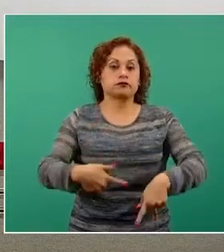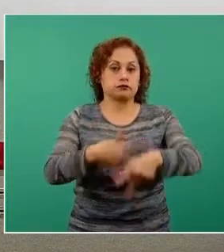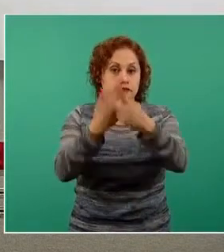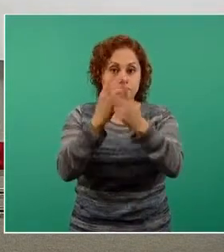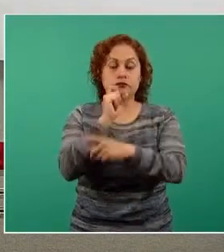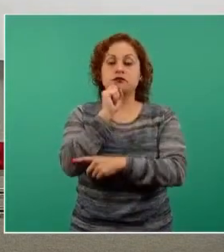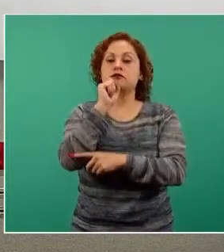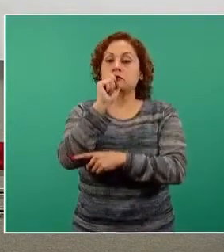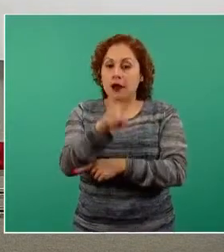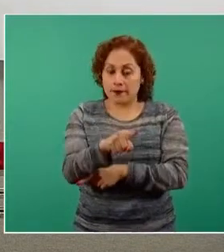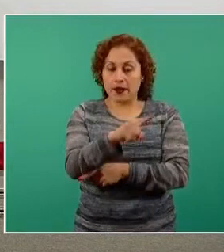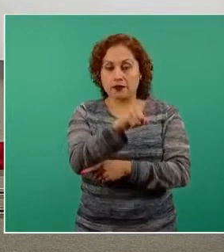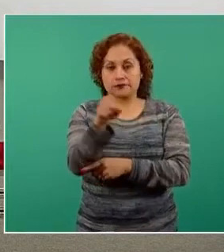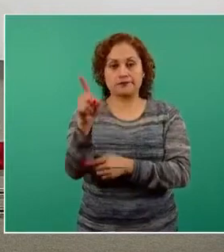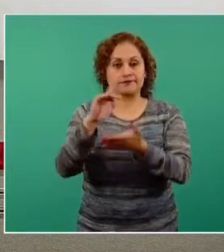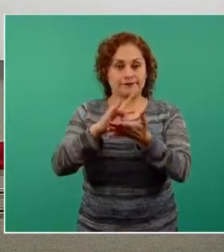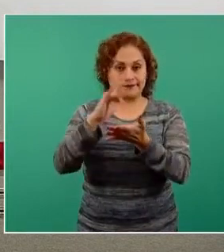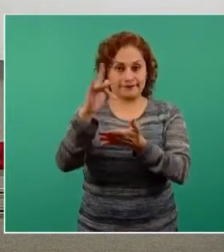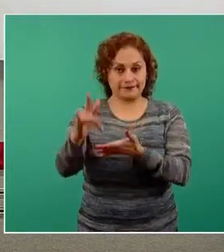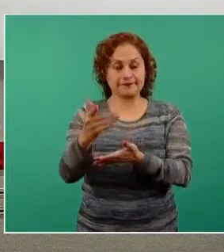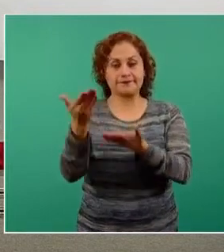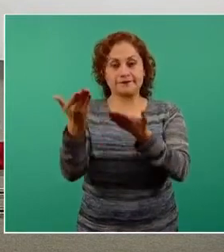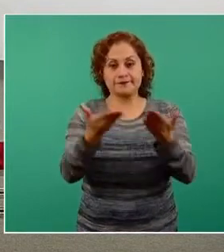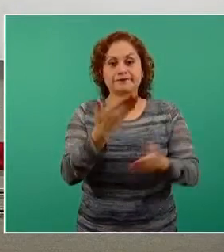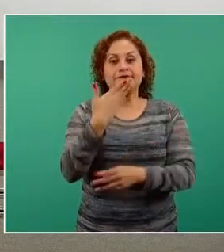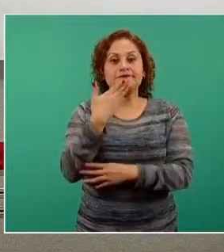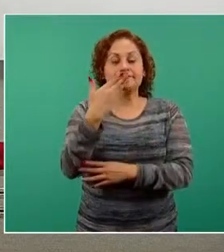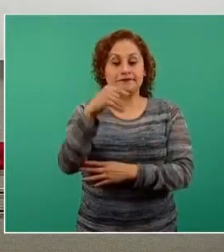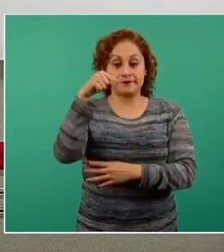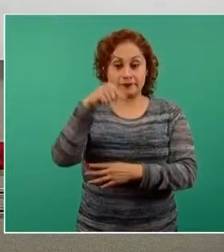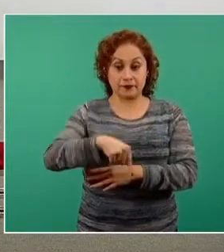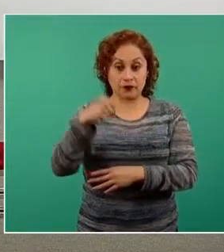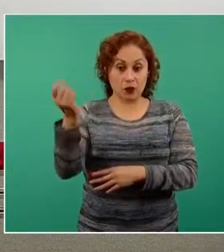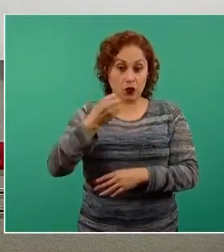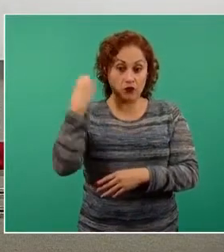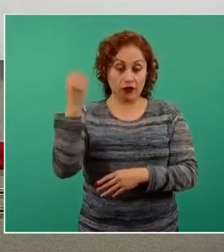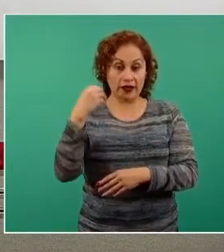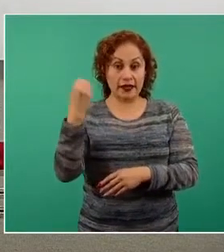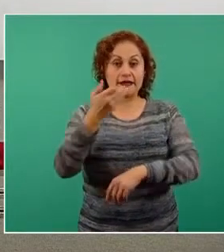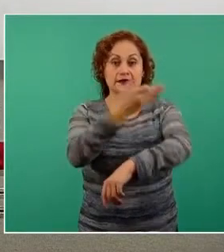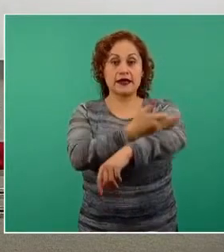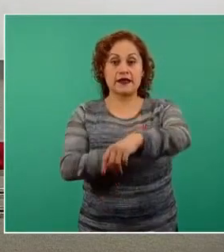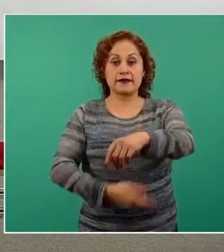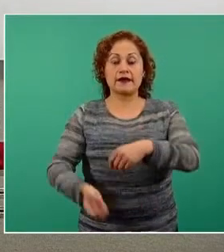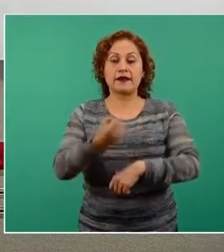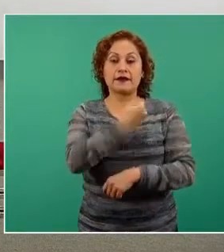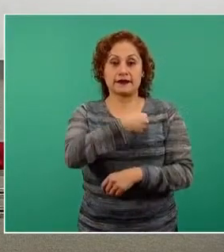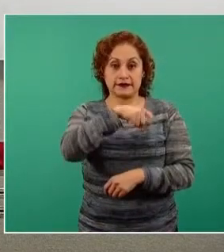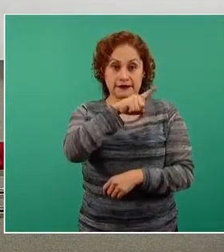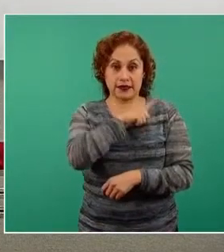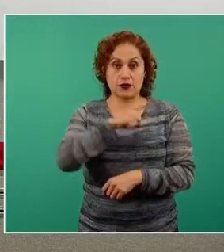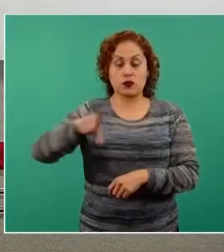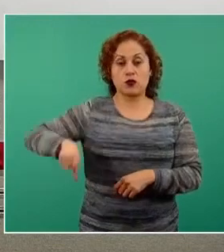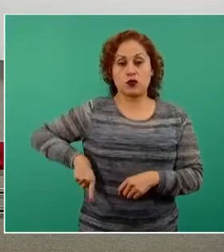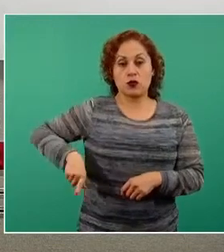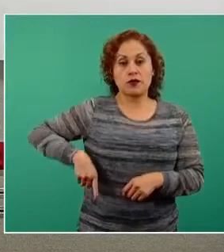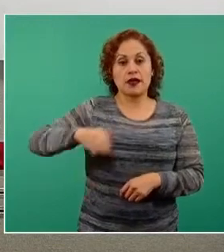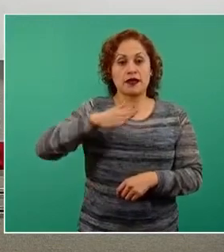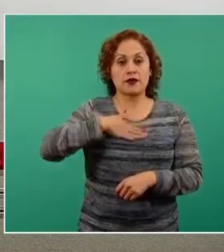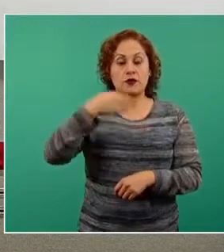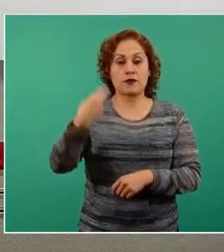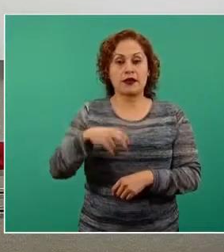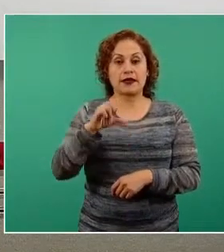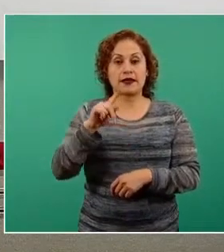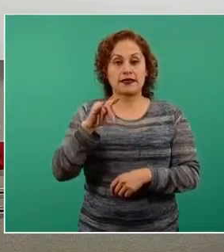prensa vespertina de salud del Gobierno de México. Soy el doctor Cristian Arturo Zaragoza Jiménez, director de